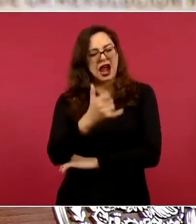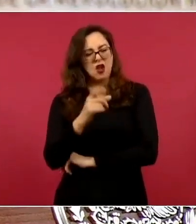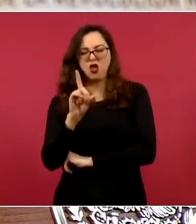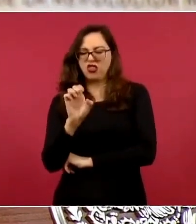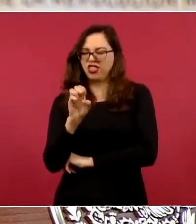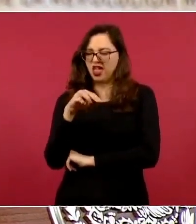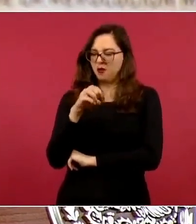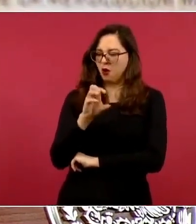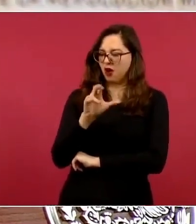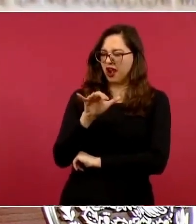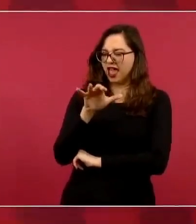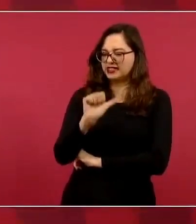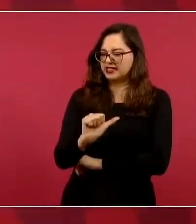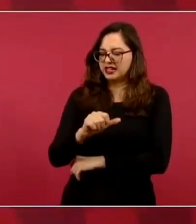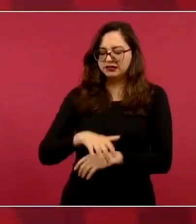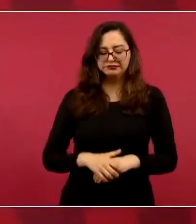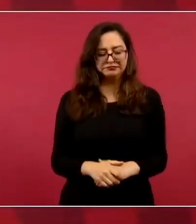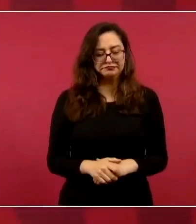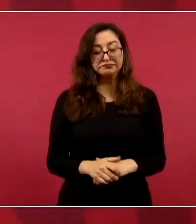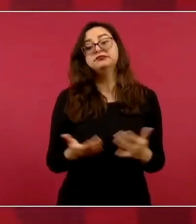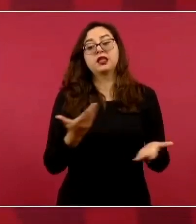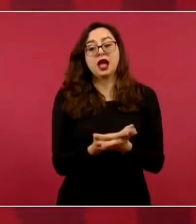No es una lucha armada,